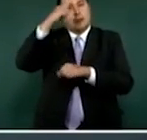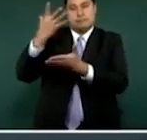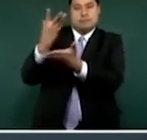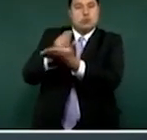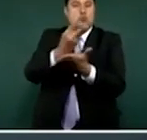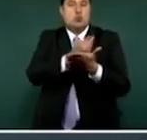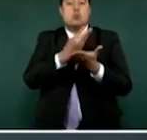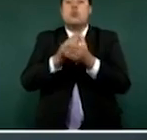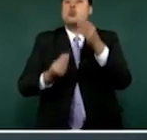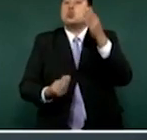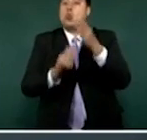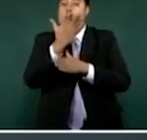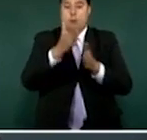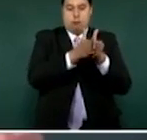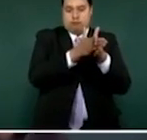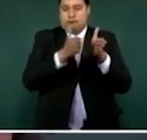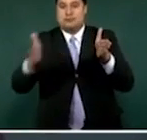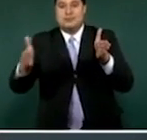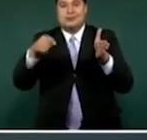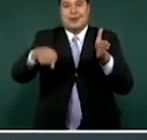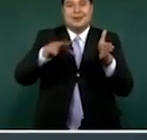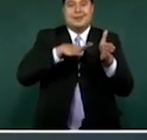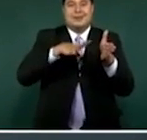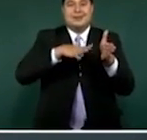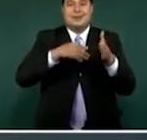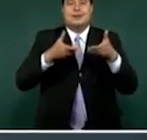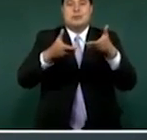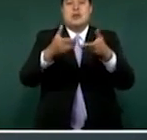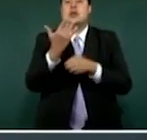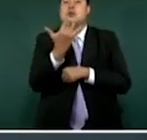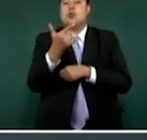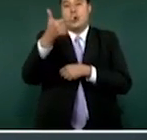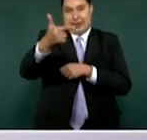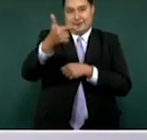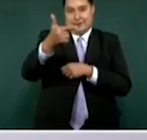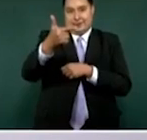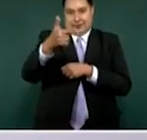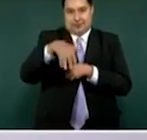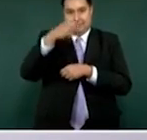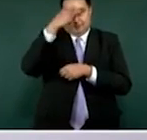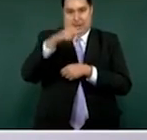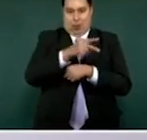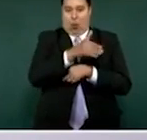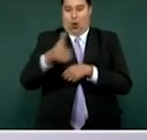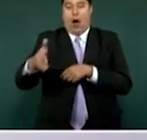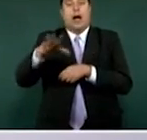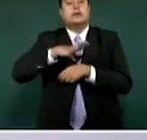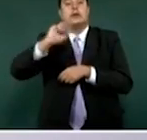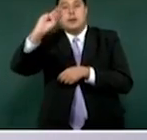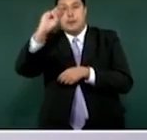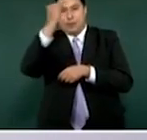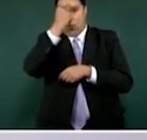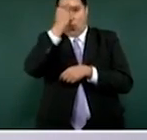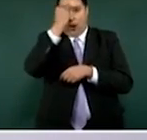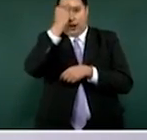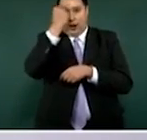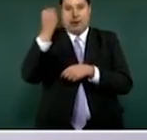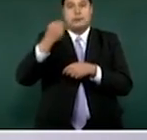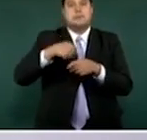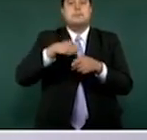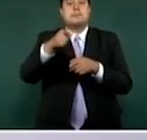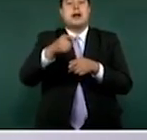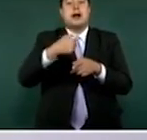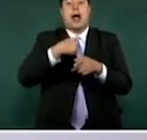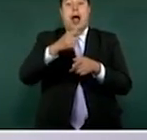modernización de un nuevo tramo carretero que corre en paralelo a la carretera 57 rumbo a Matehuala. Esto es para el tráfico de